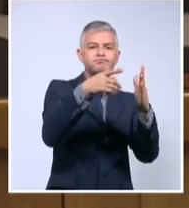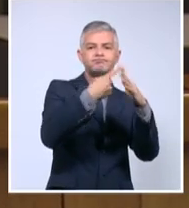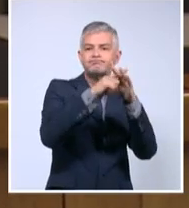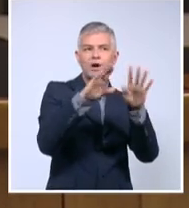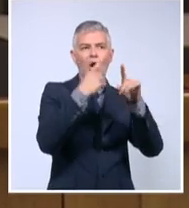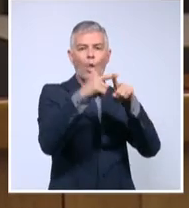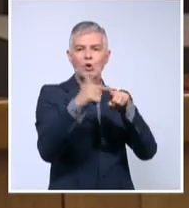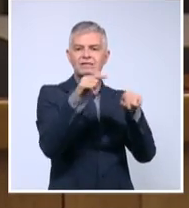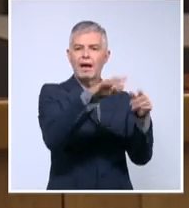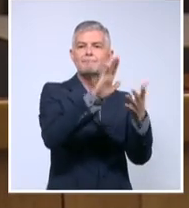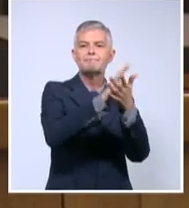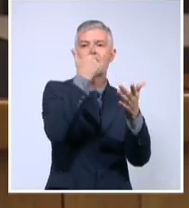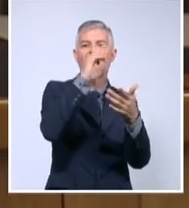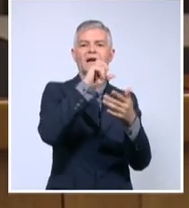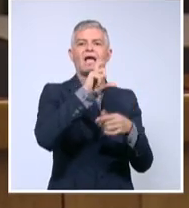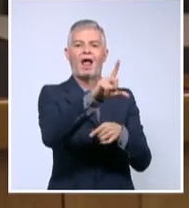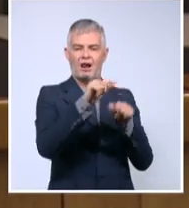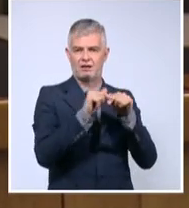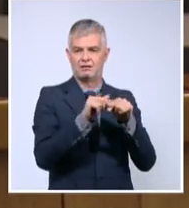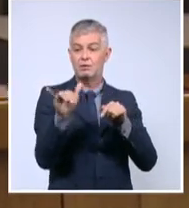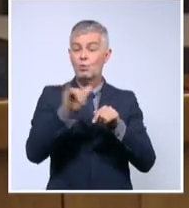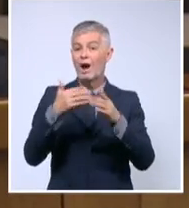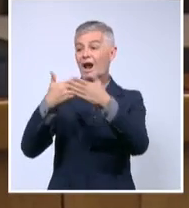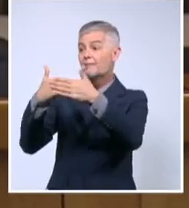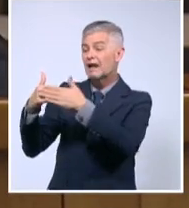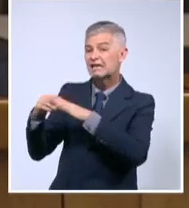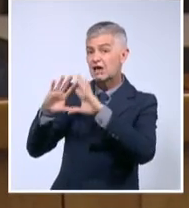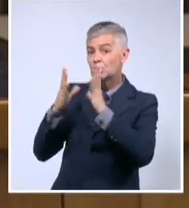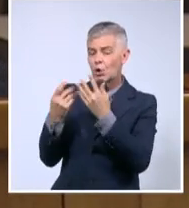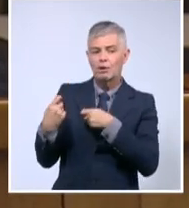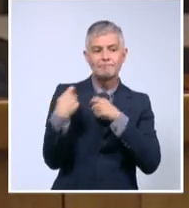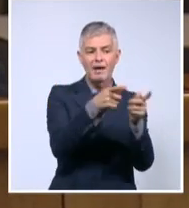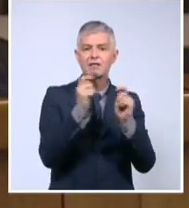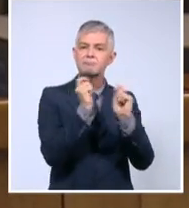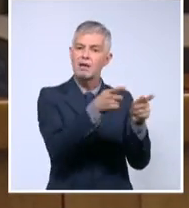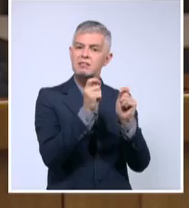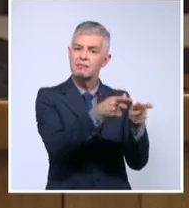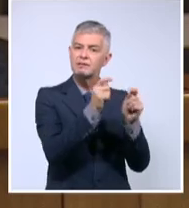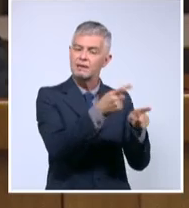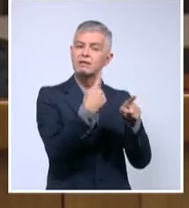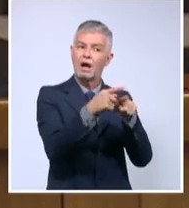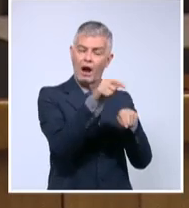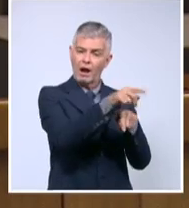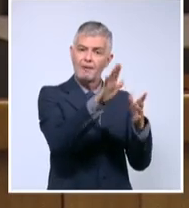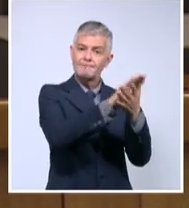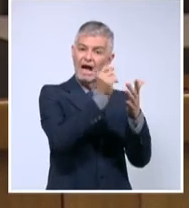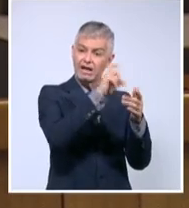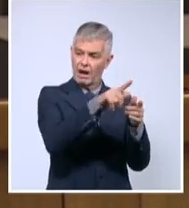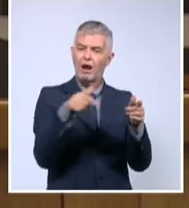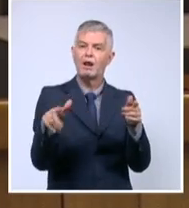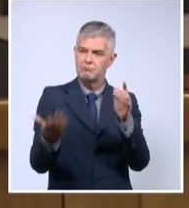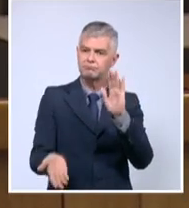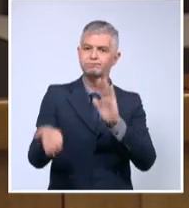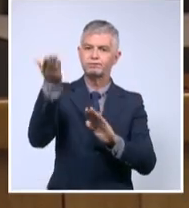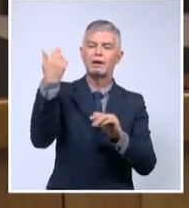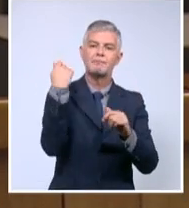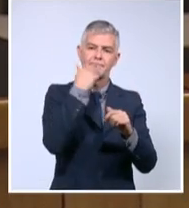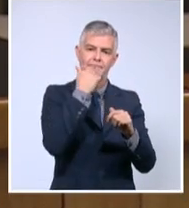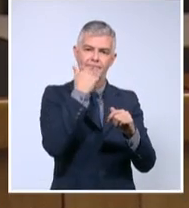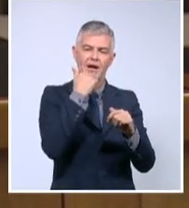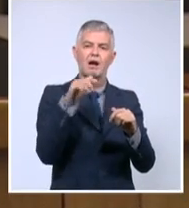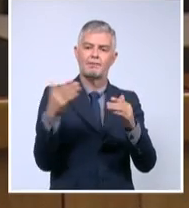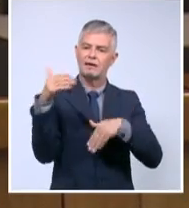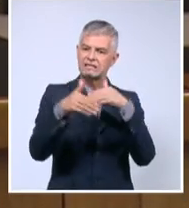incremento de las ventas de las entidades nacionales a la zona por encima de lo proyectado en el plan y la participación de la industria nacional